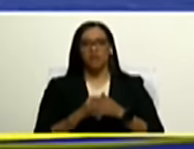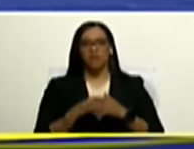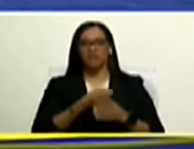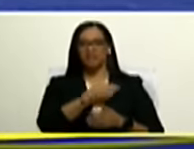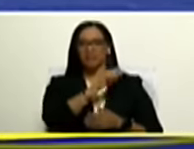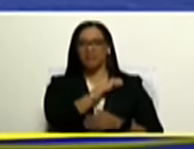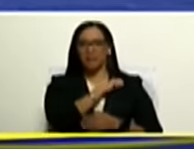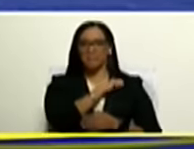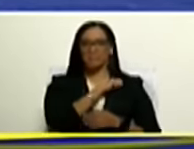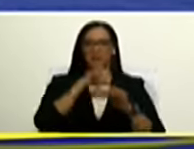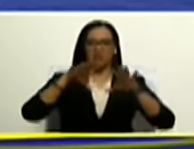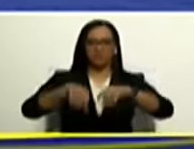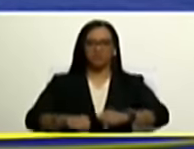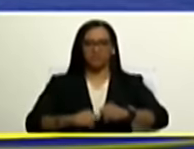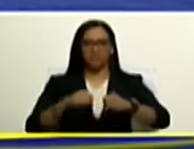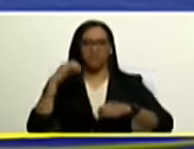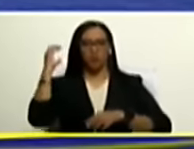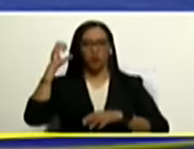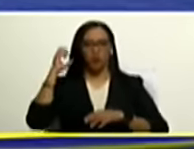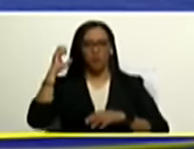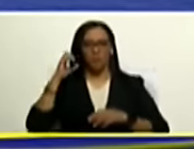colonialistas de España y de Europa.